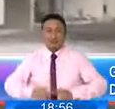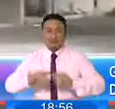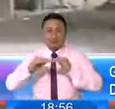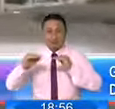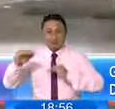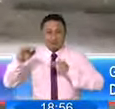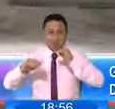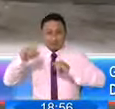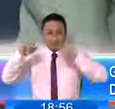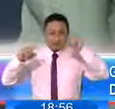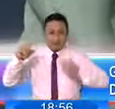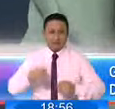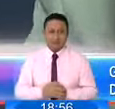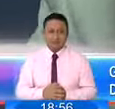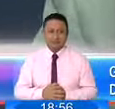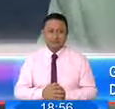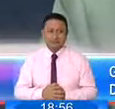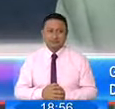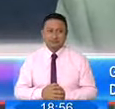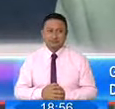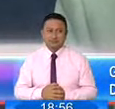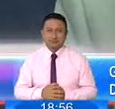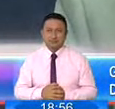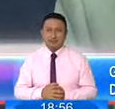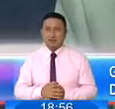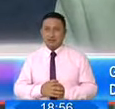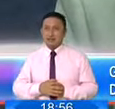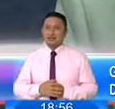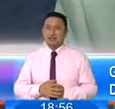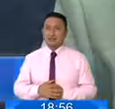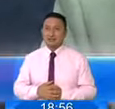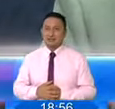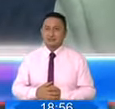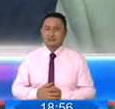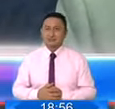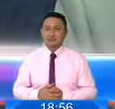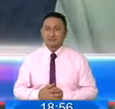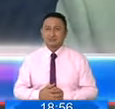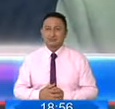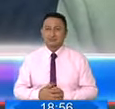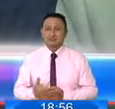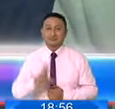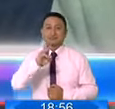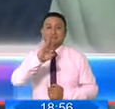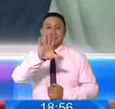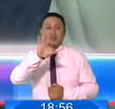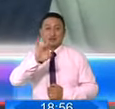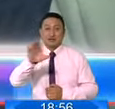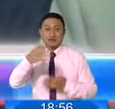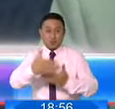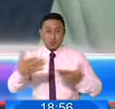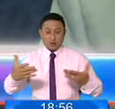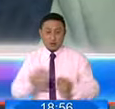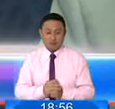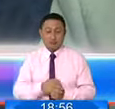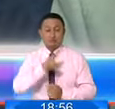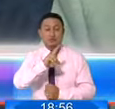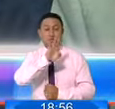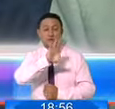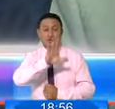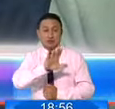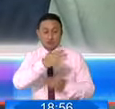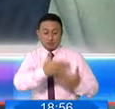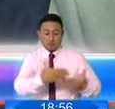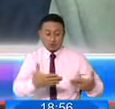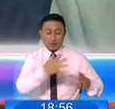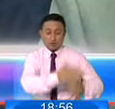de dificultad. La mayoría de ellas se concentran en el sector social, 258 obras, 245 obras en el